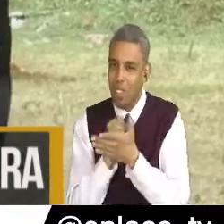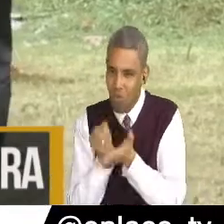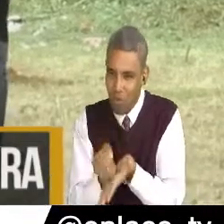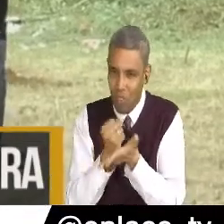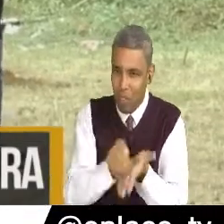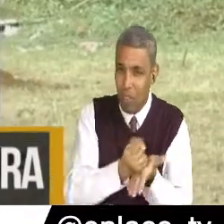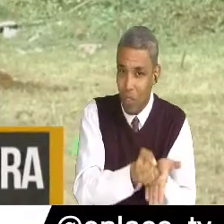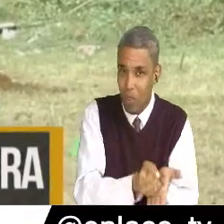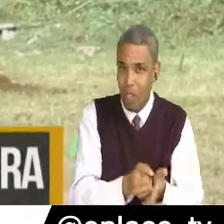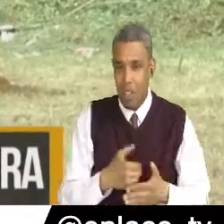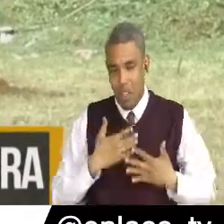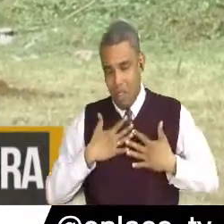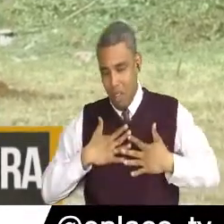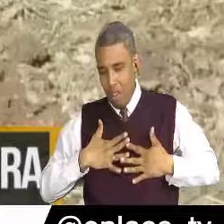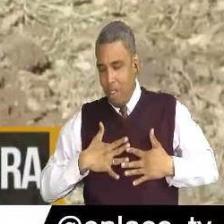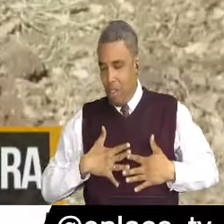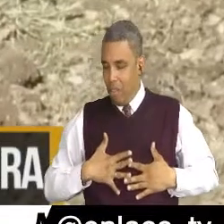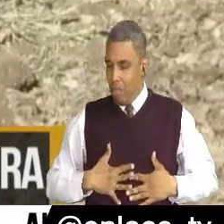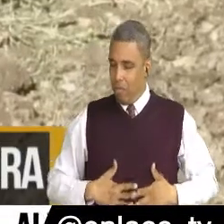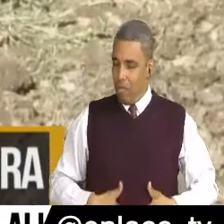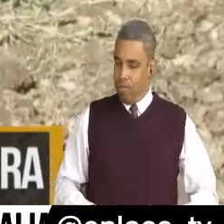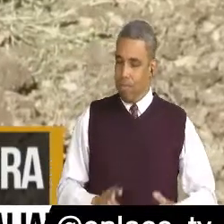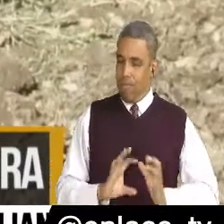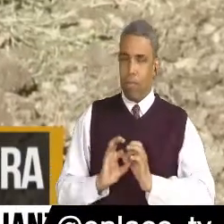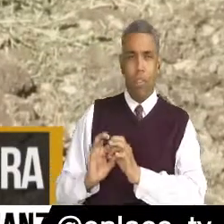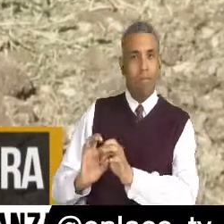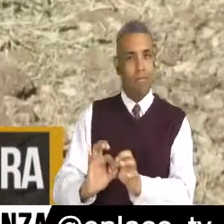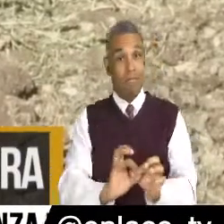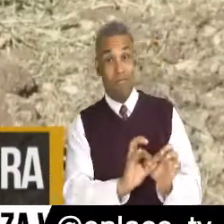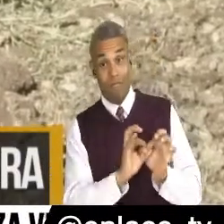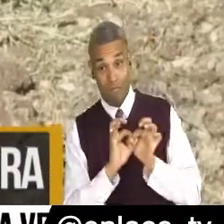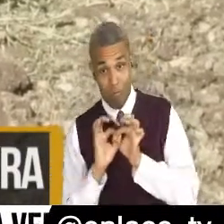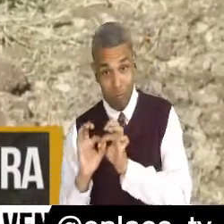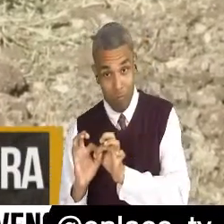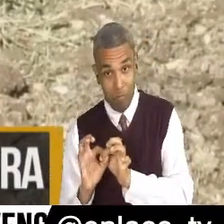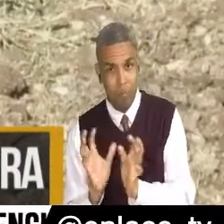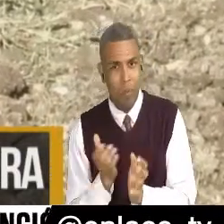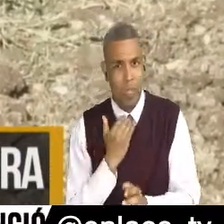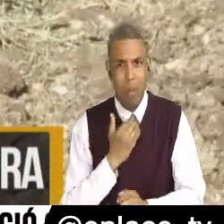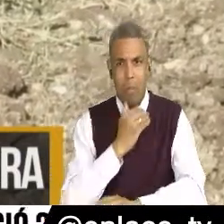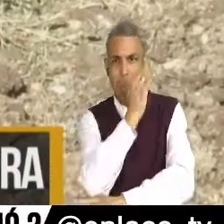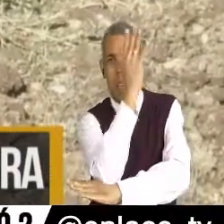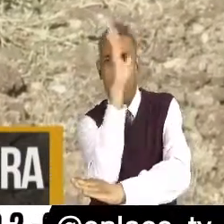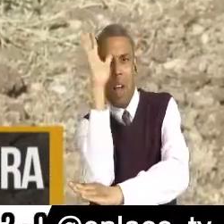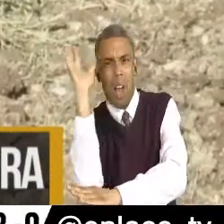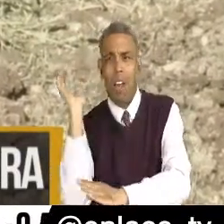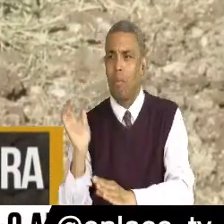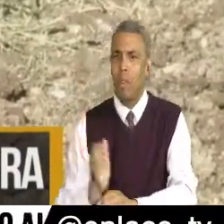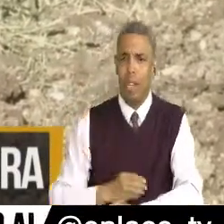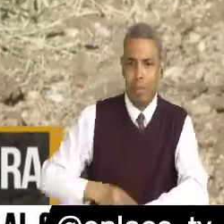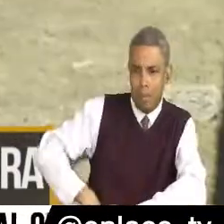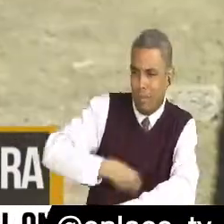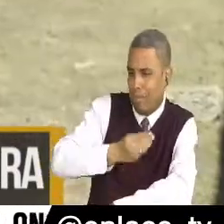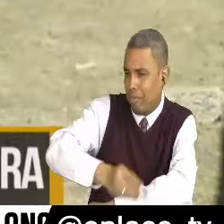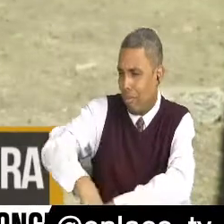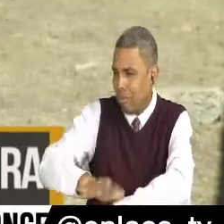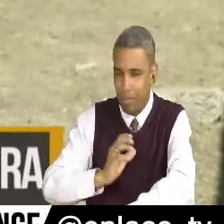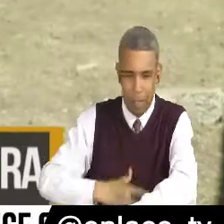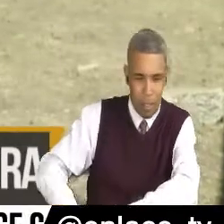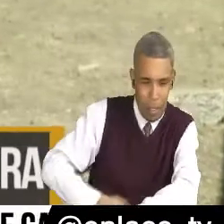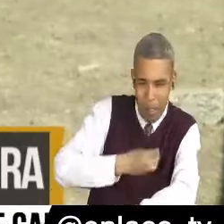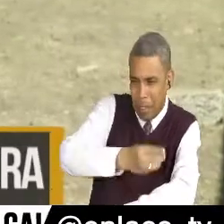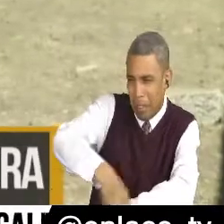entorno ambiental que son importantes estos árboles que podemos sembrar. Mango nos pedían